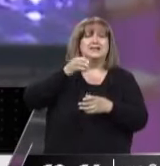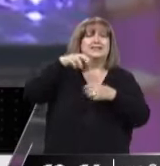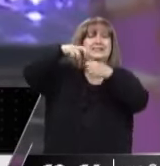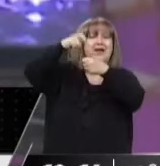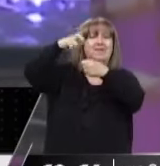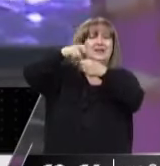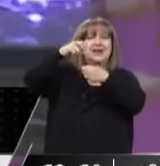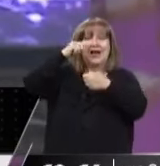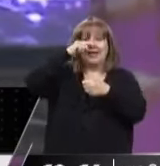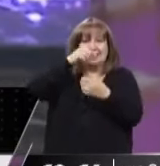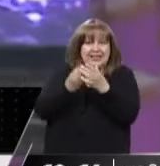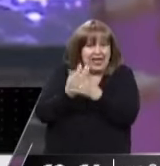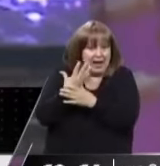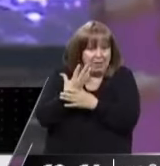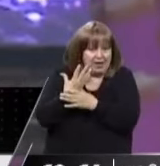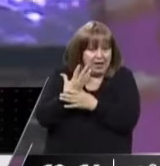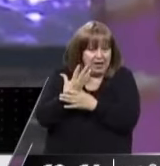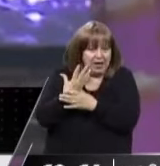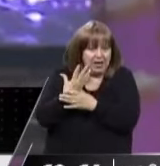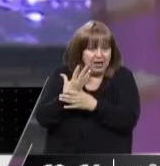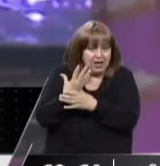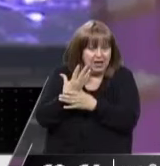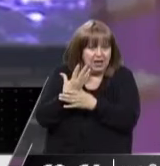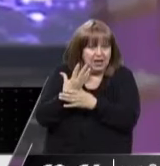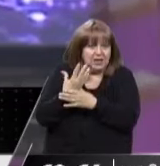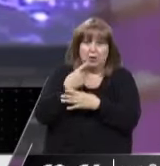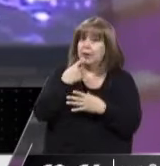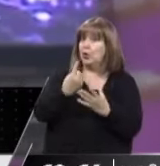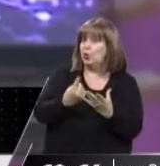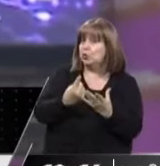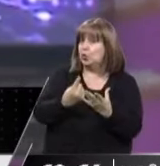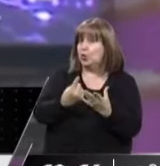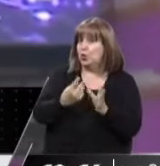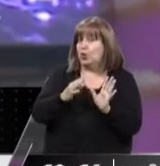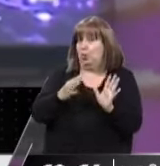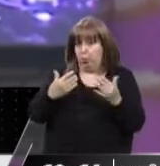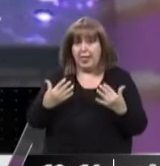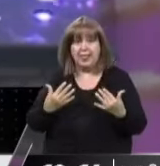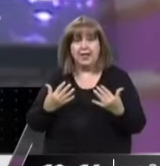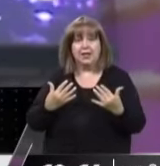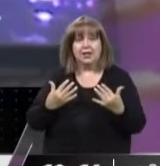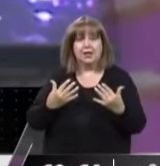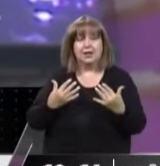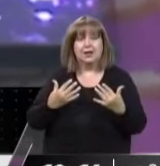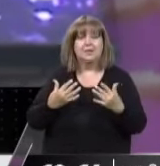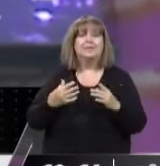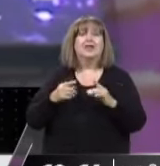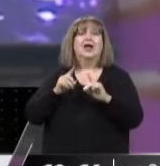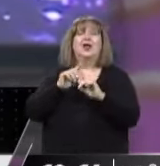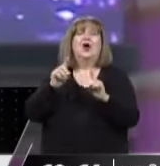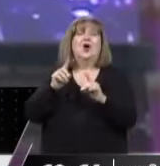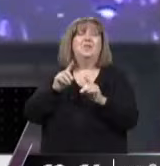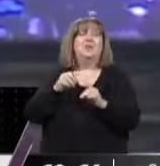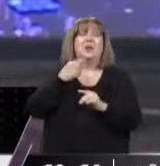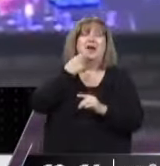¿O es para llevárselo después o es para otros partidos? No. Sobre gusto no hay nada escrito, ¿no? Es para los partidos después de las 4,